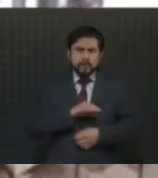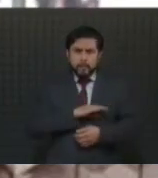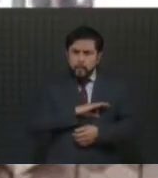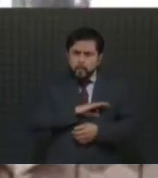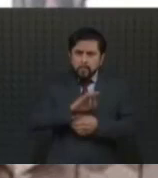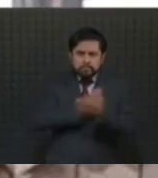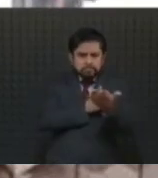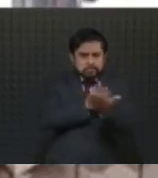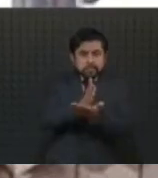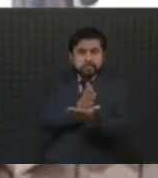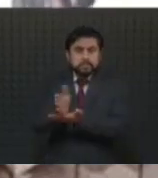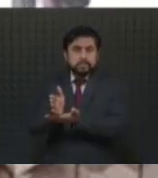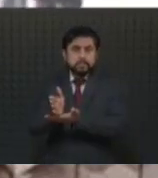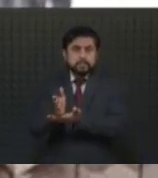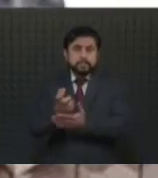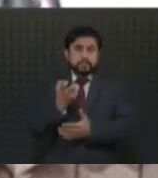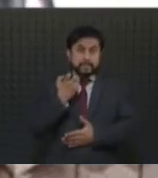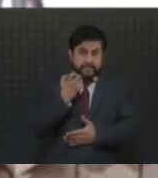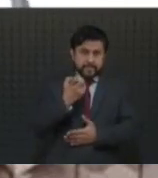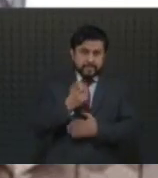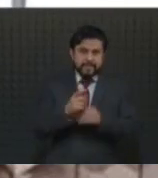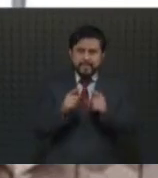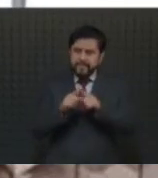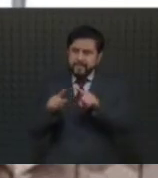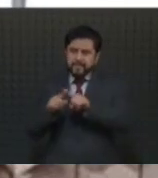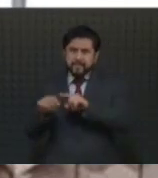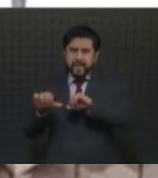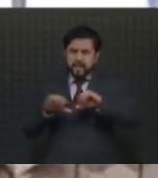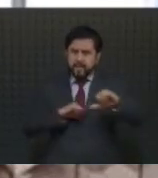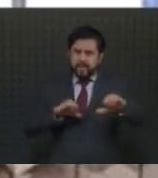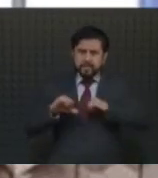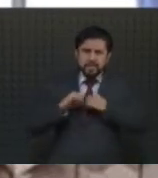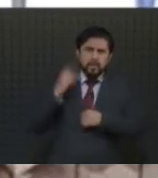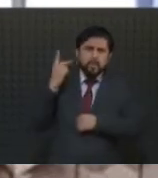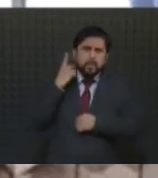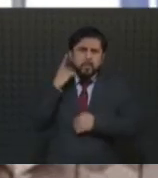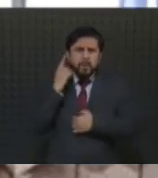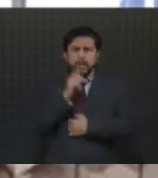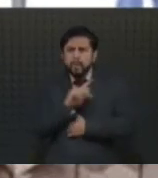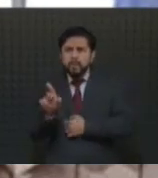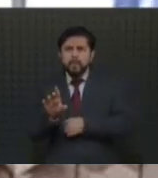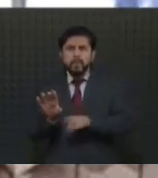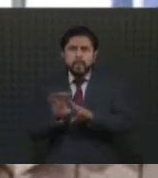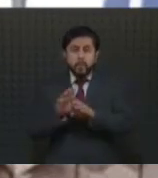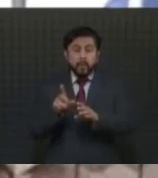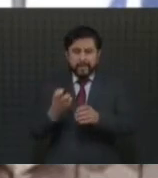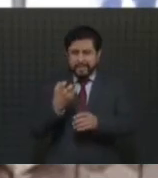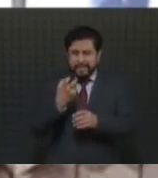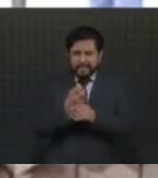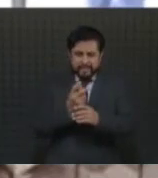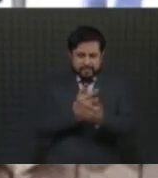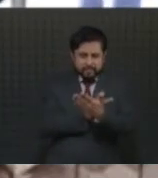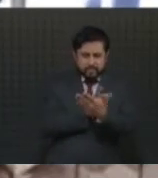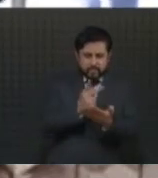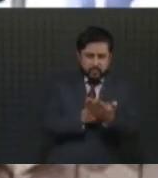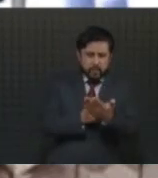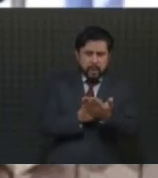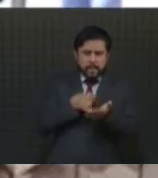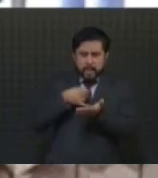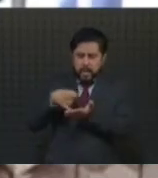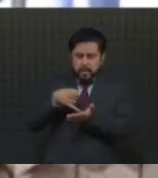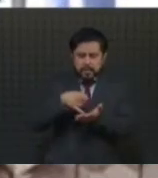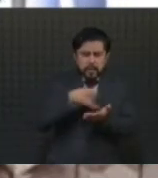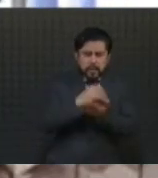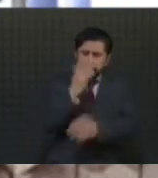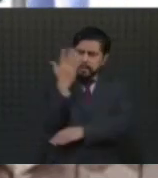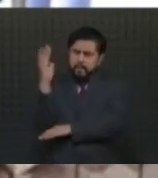las políticas públicas, como Sembrando Parques, las que materializan el derecho a la